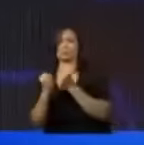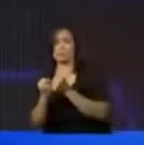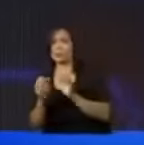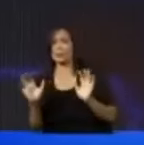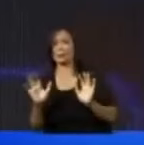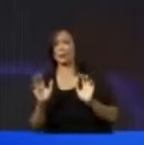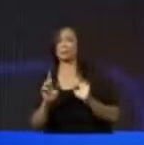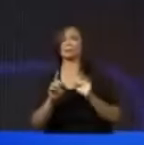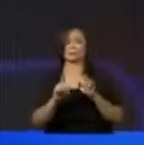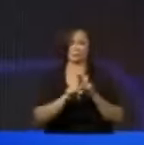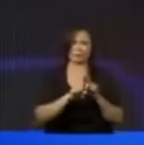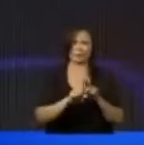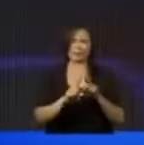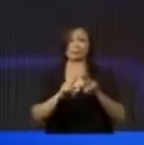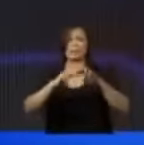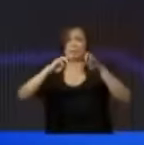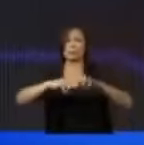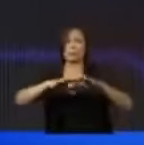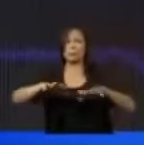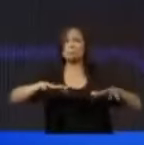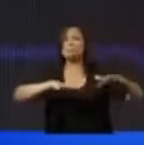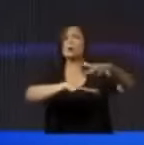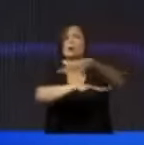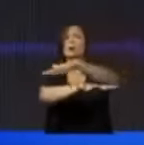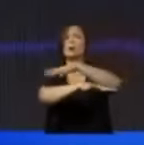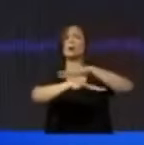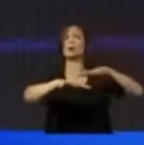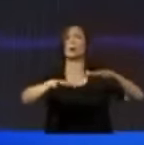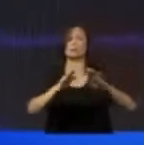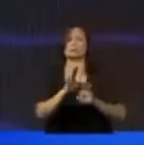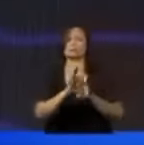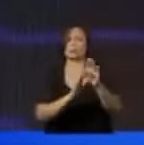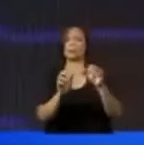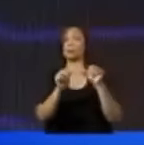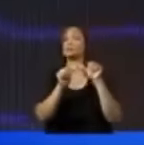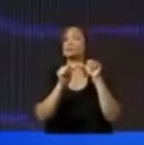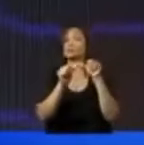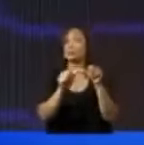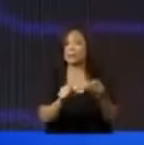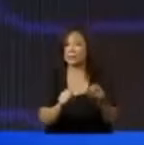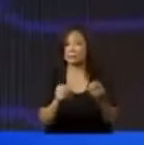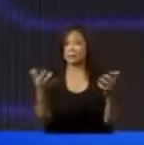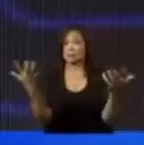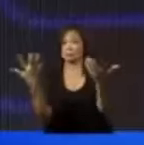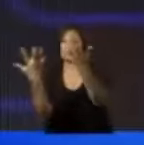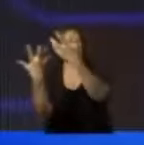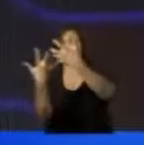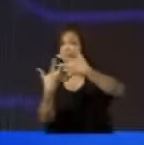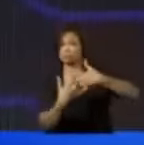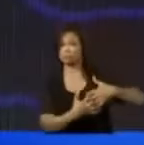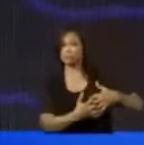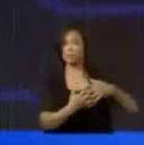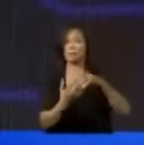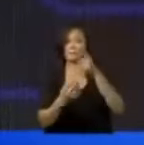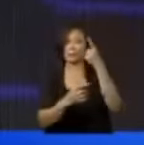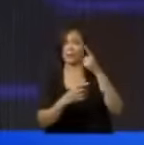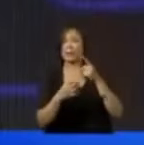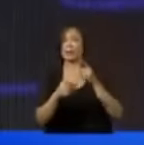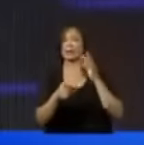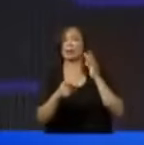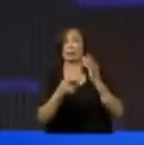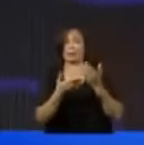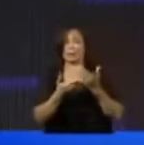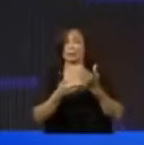social. Hay una dimensión ambiental y por eso más bien es hablar de desarrollo sostenible, que sea hábil para las